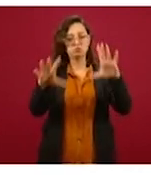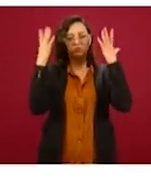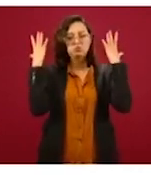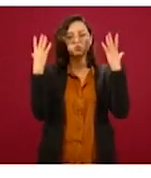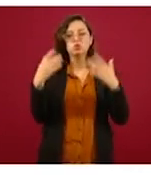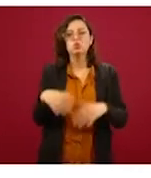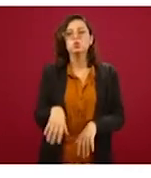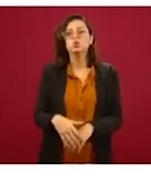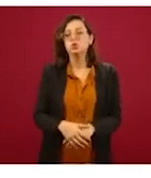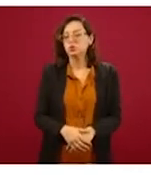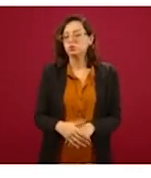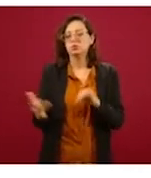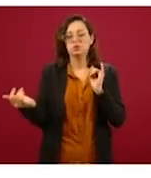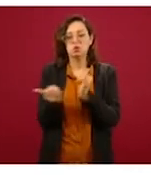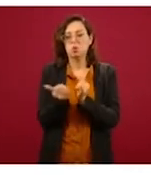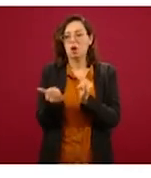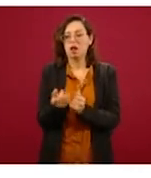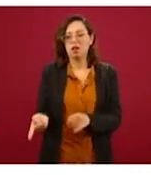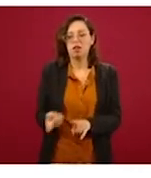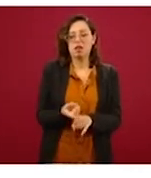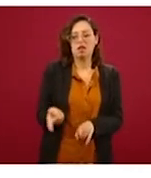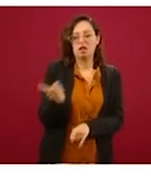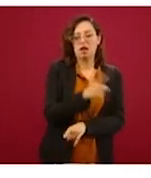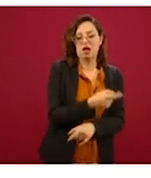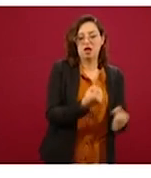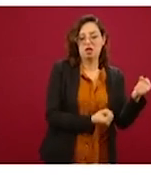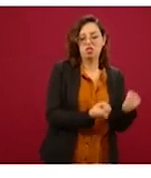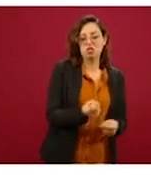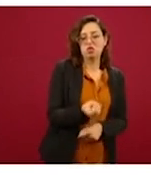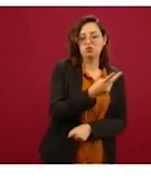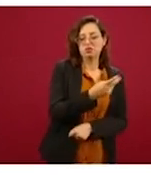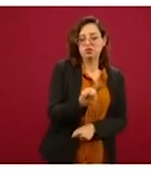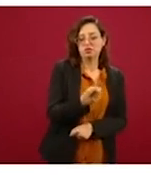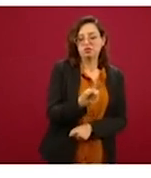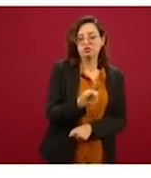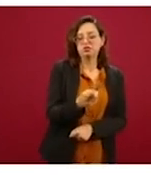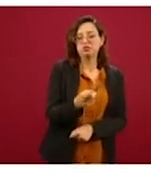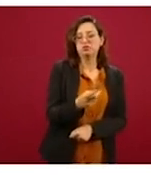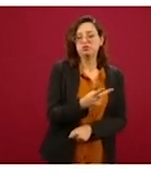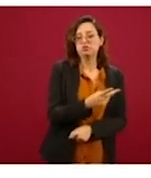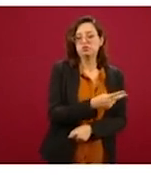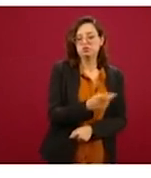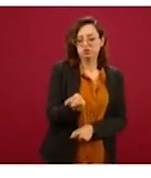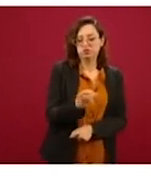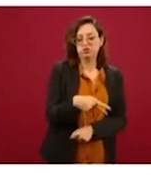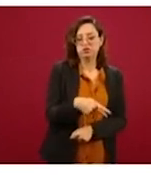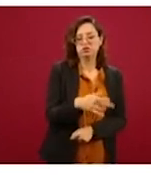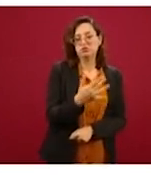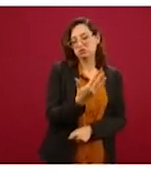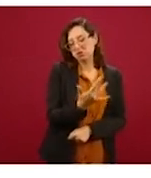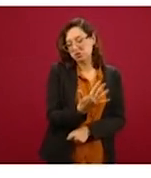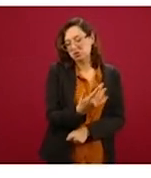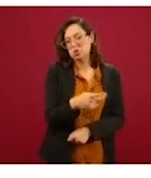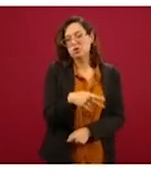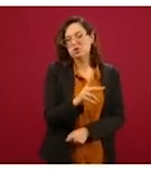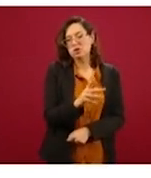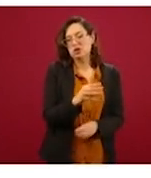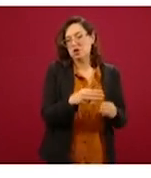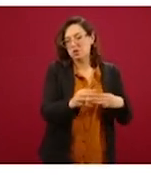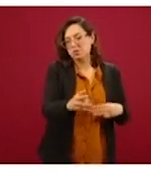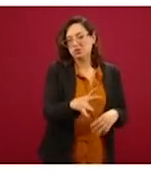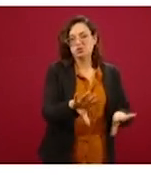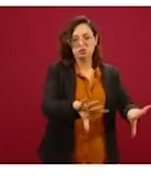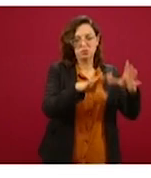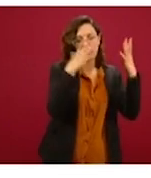un corto plazo, igual que el anterior. De hecho, el anterior llega hasta los 200, aunque sea híbrido eléctrico, llegan a los 250 kilómetros de